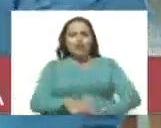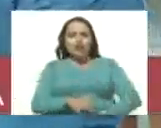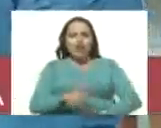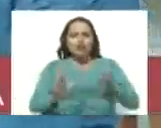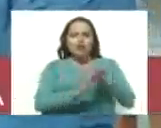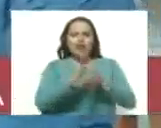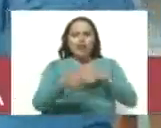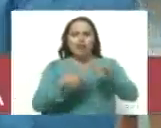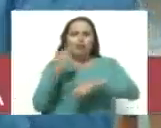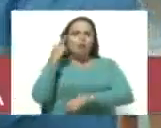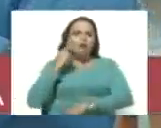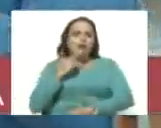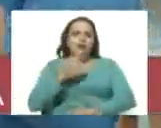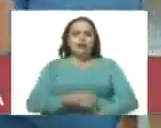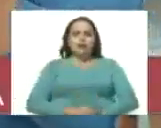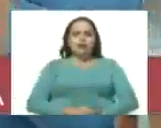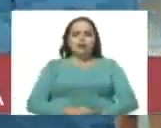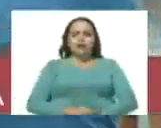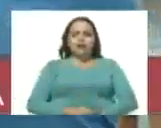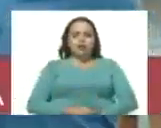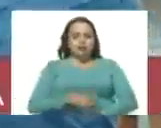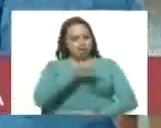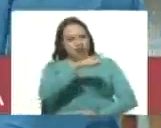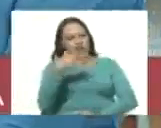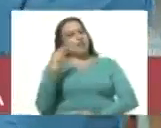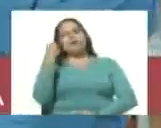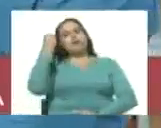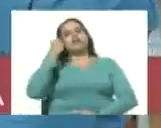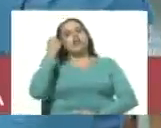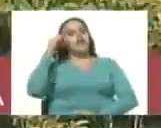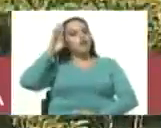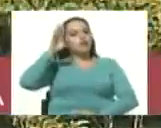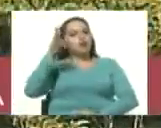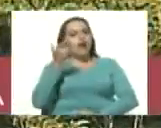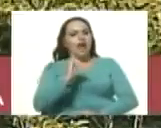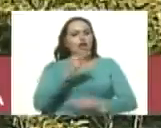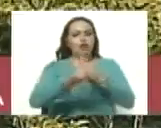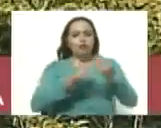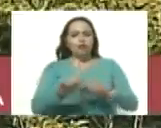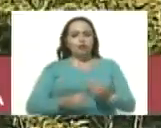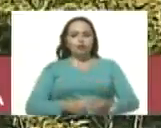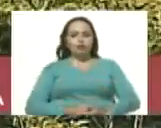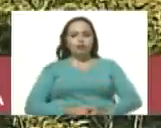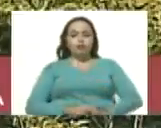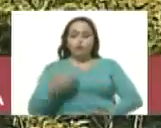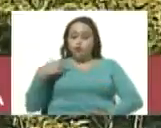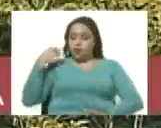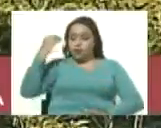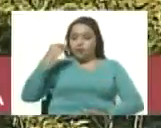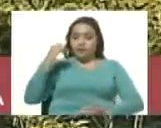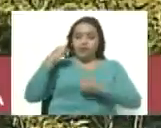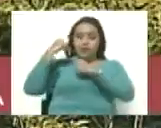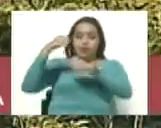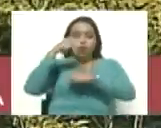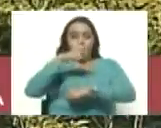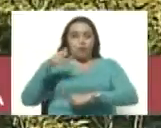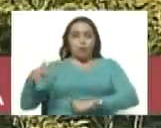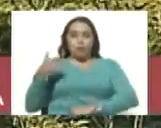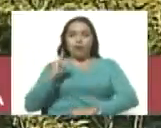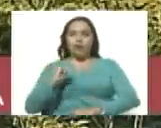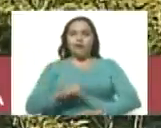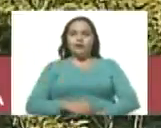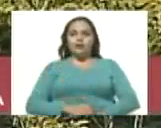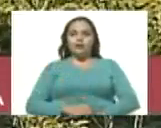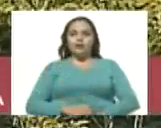que se atreve se atrevería usted a vaticinar la victoria de nuestros pueblos los pueblos